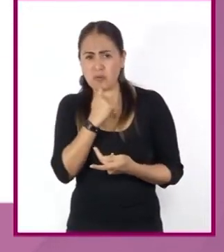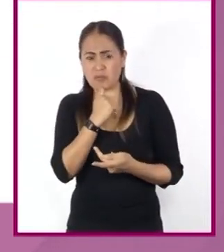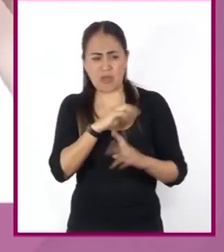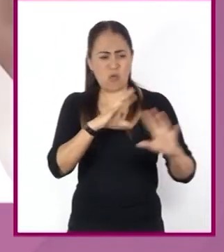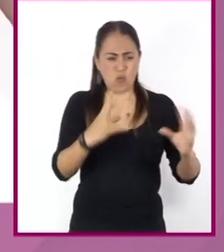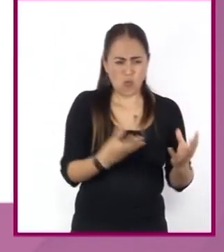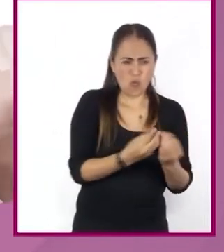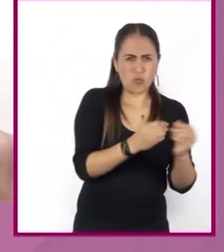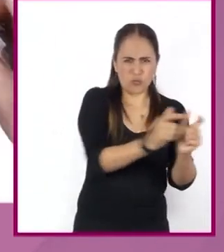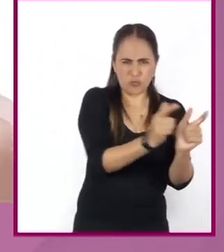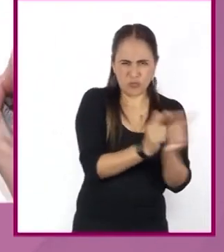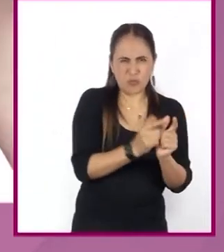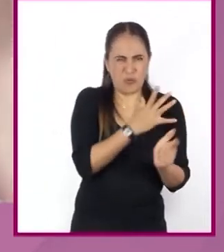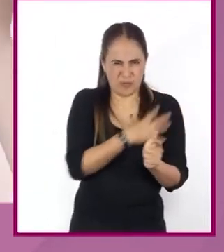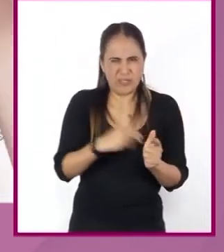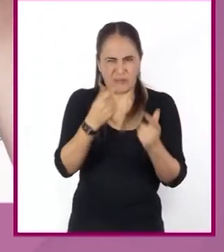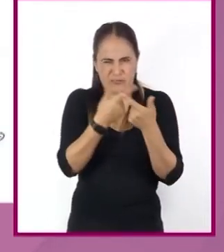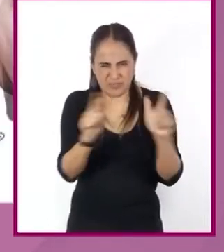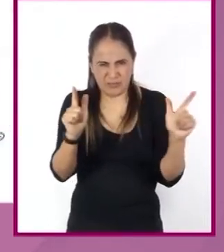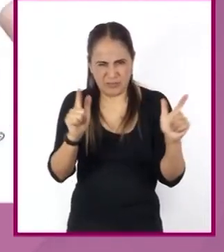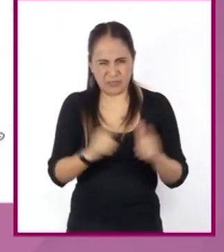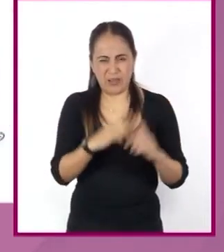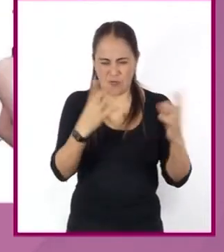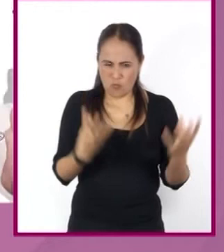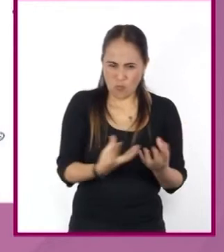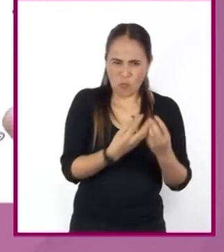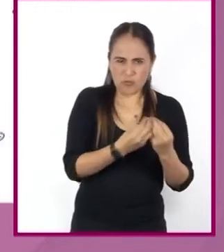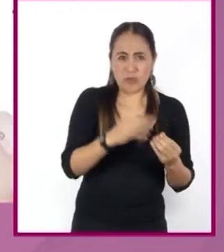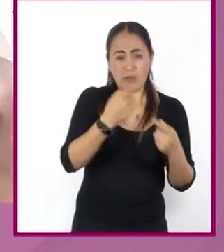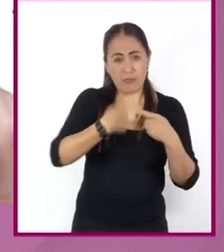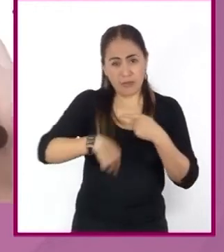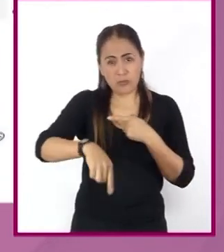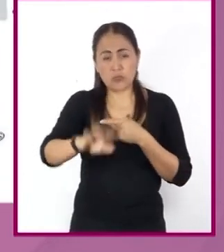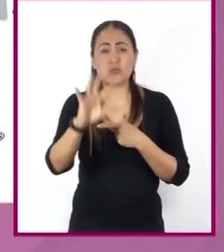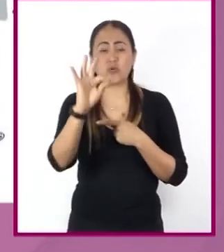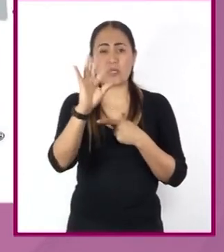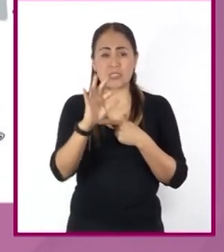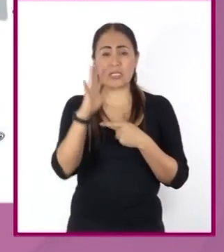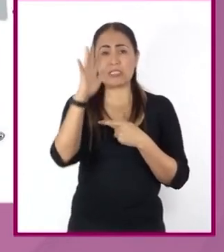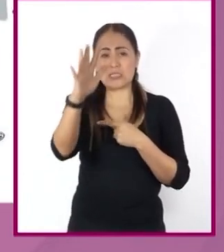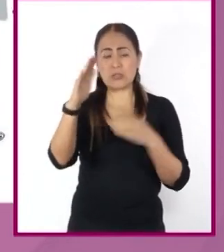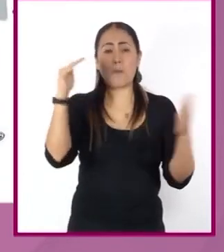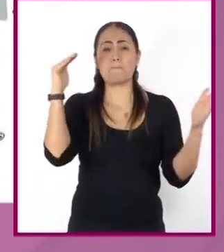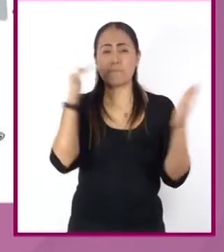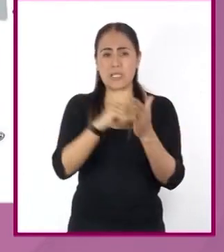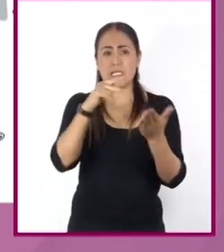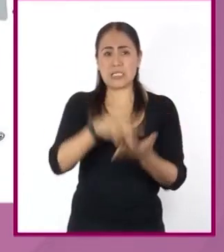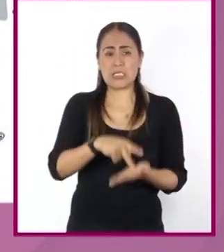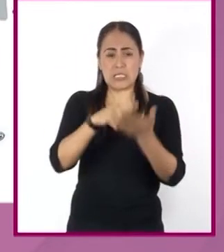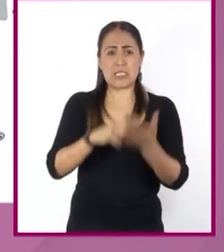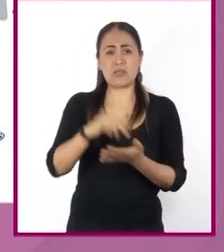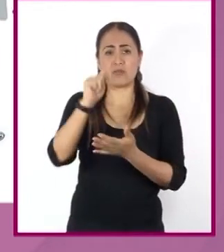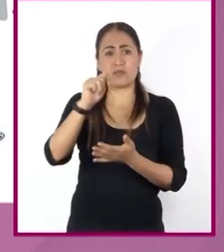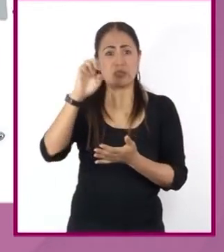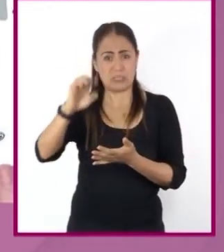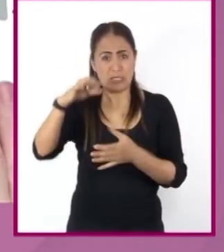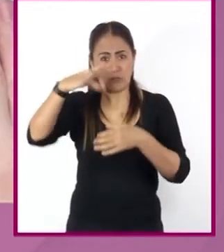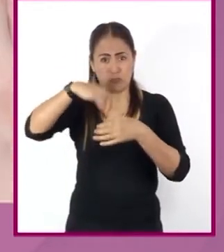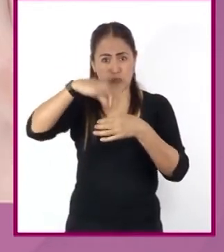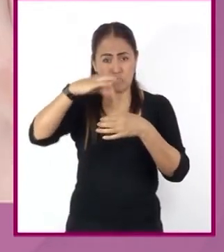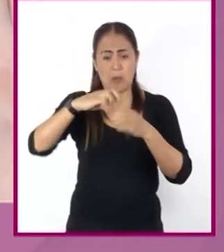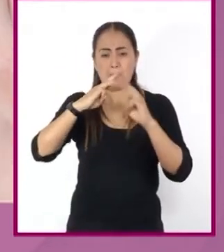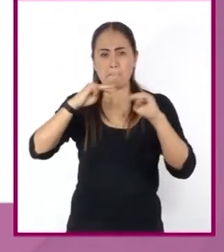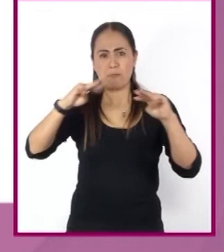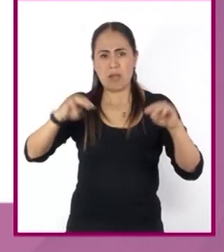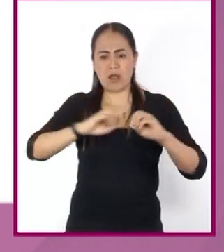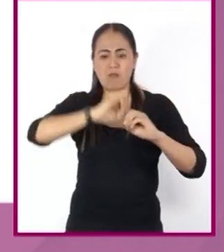Hijos de la Libertad. Y así, 45 toneladas de té terminaron en el fondo del mar.